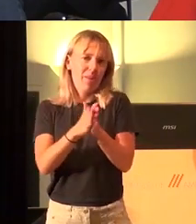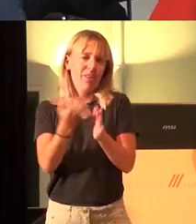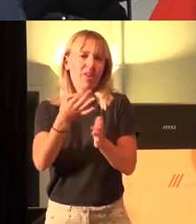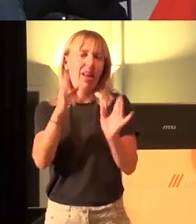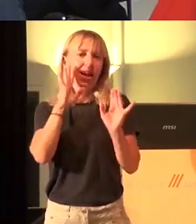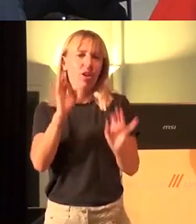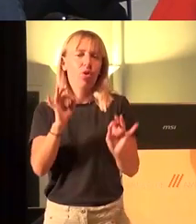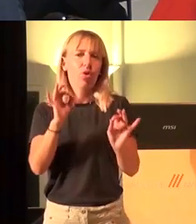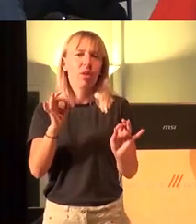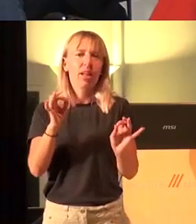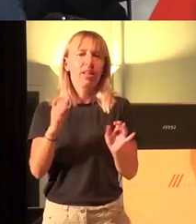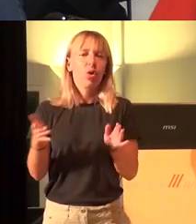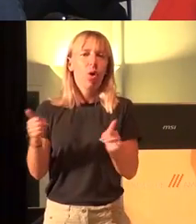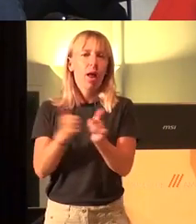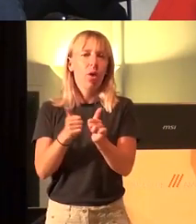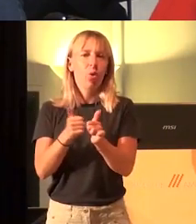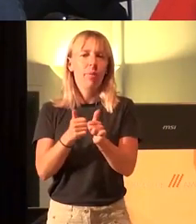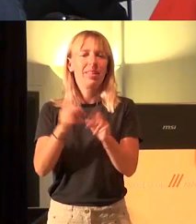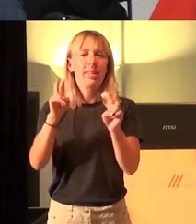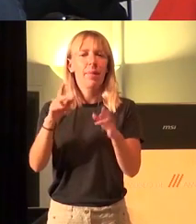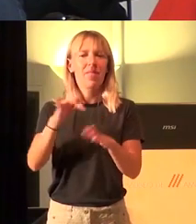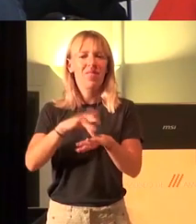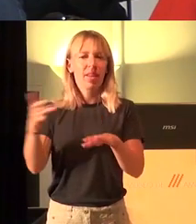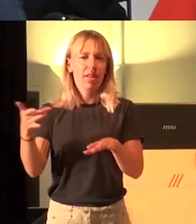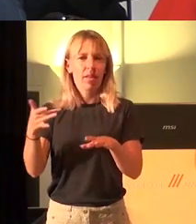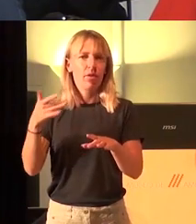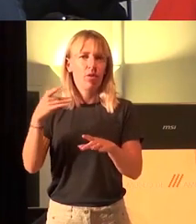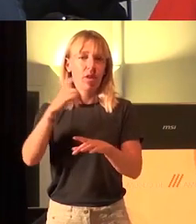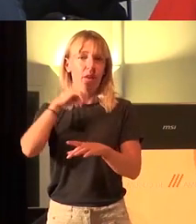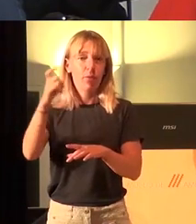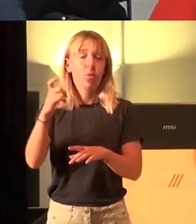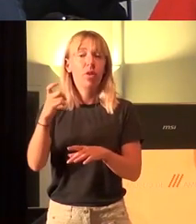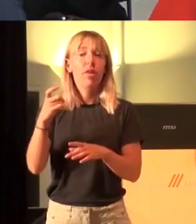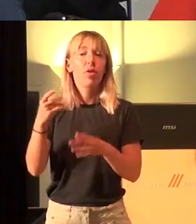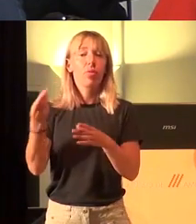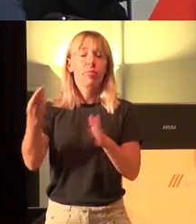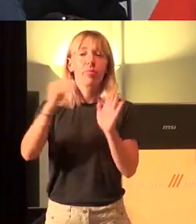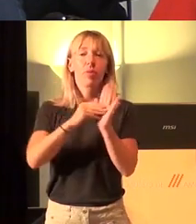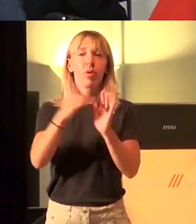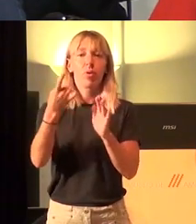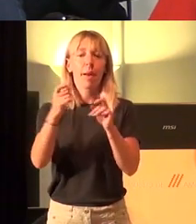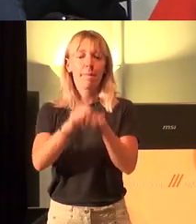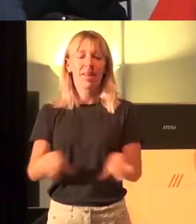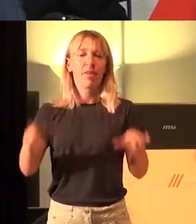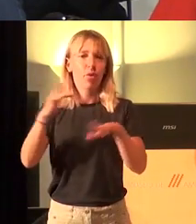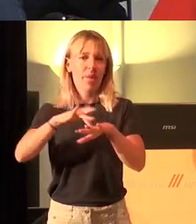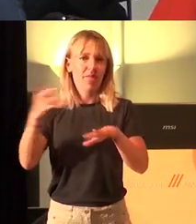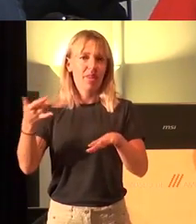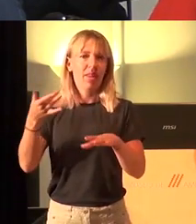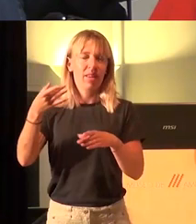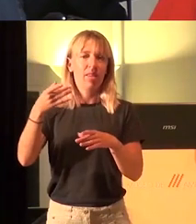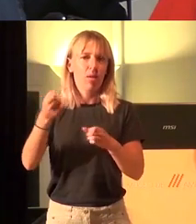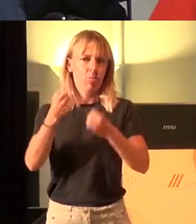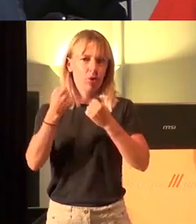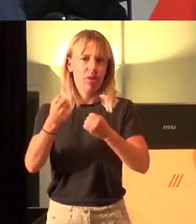concreto nos acompaña en todo el proceso de digitalización de la Fundación con la implementación de una plataforma digital